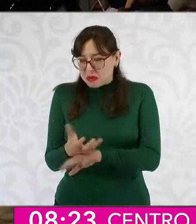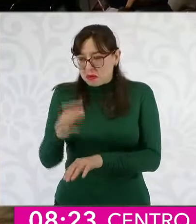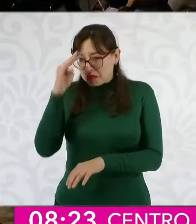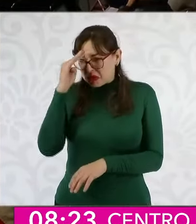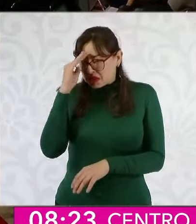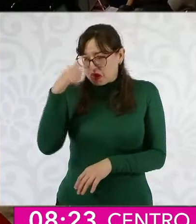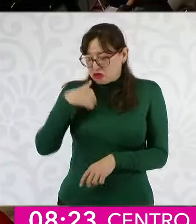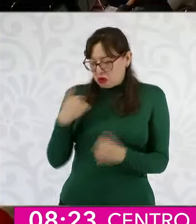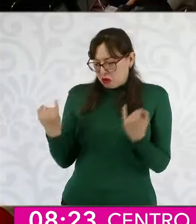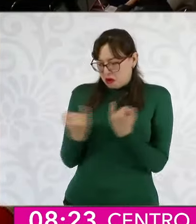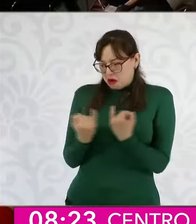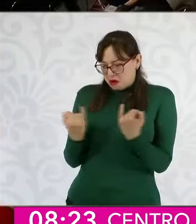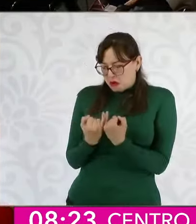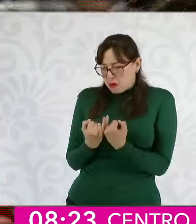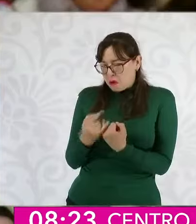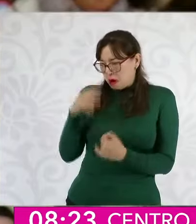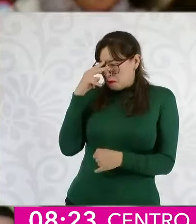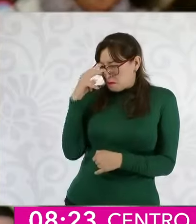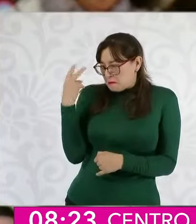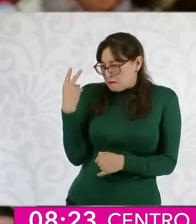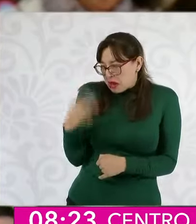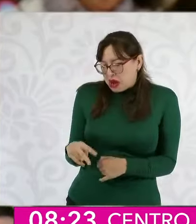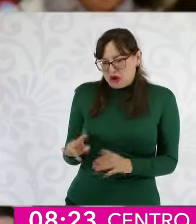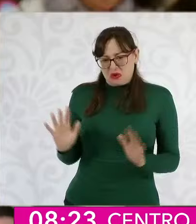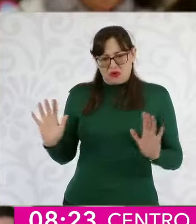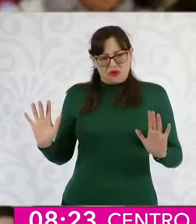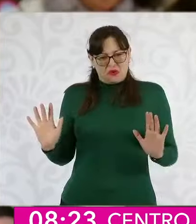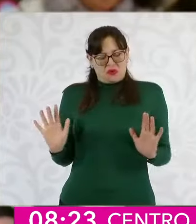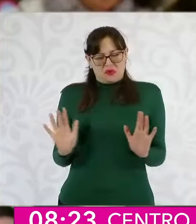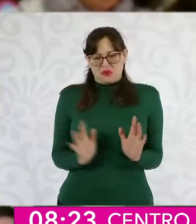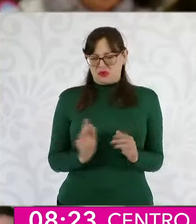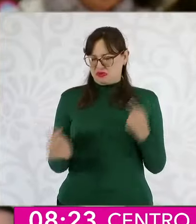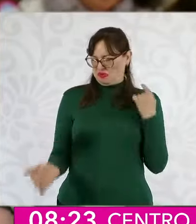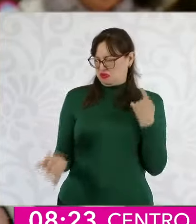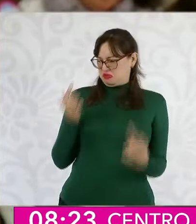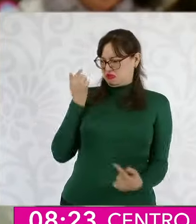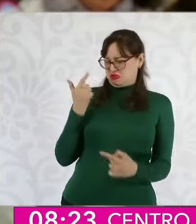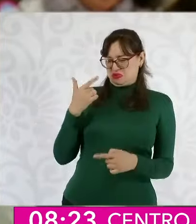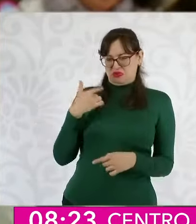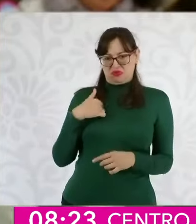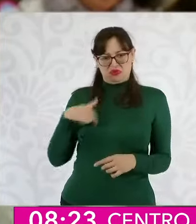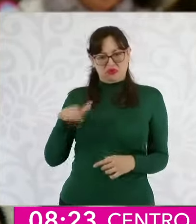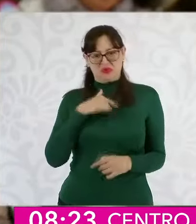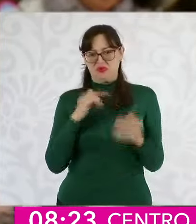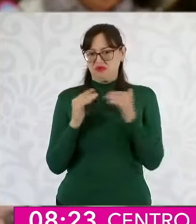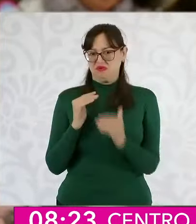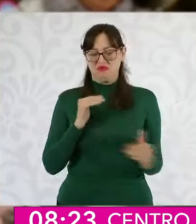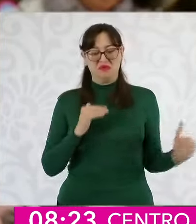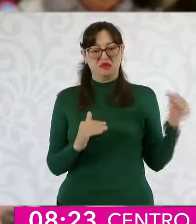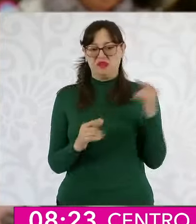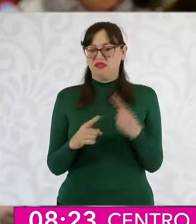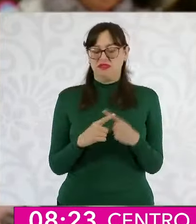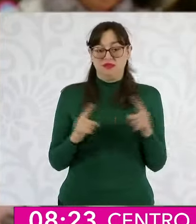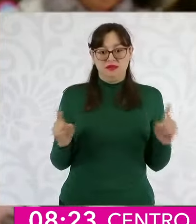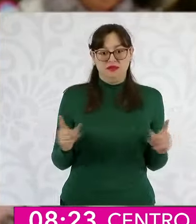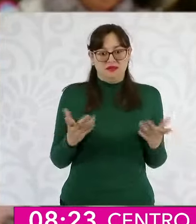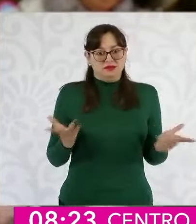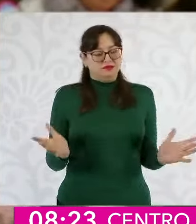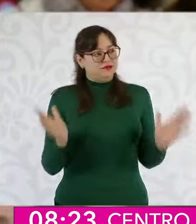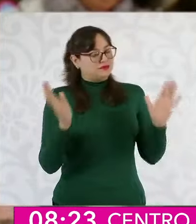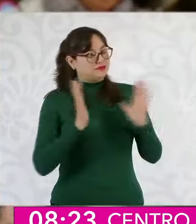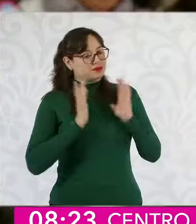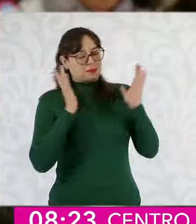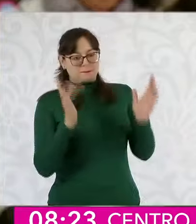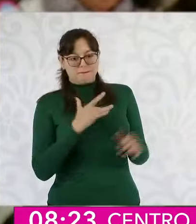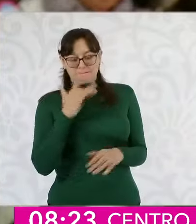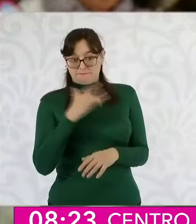llamado Doug Ford de Ontario, muy contrario a lo que aquí se ha planteado, a lo que el propio presidente López Obrador